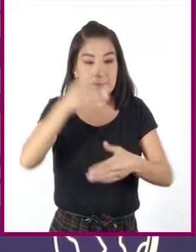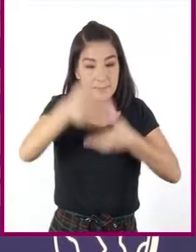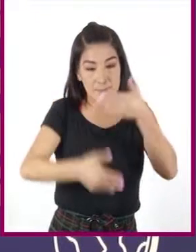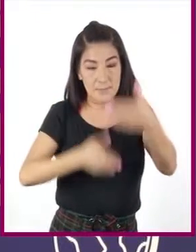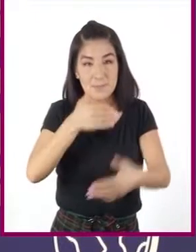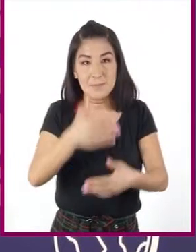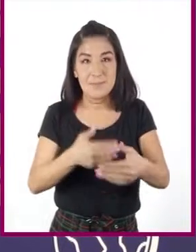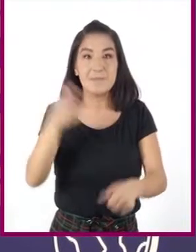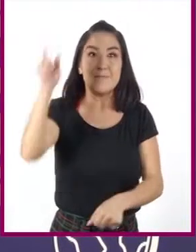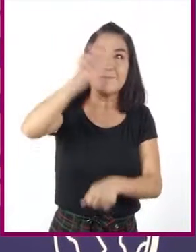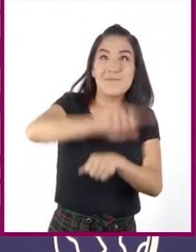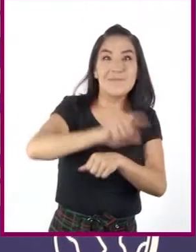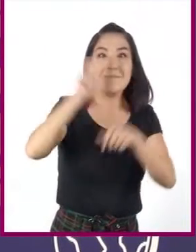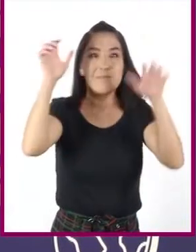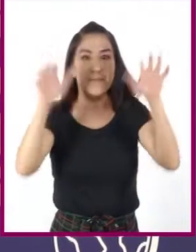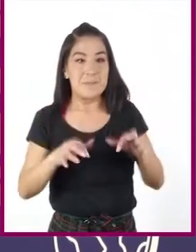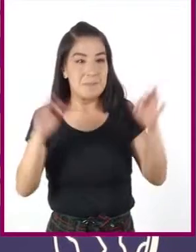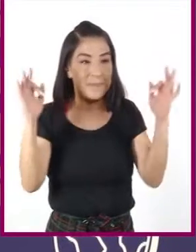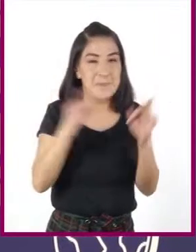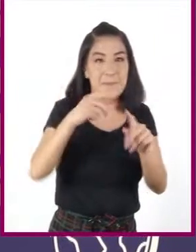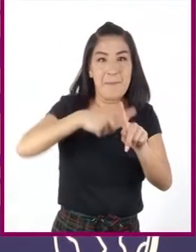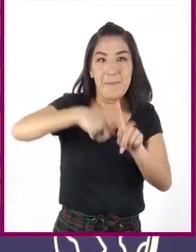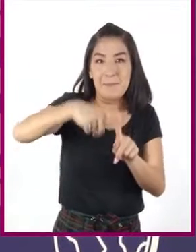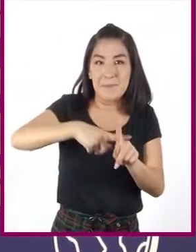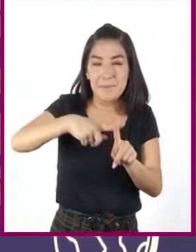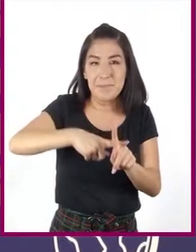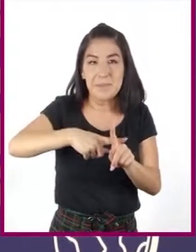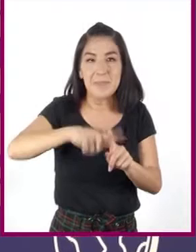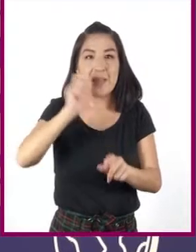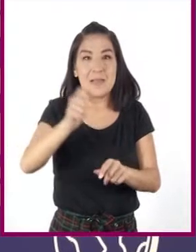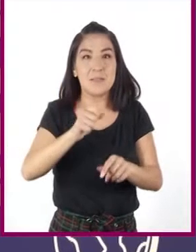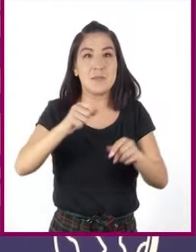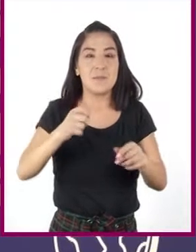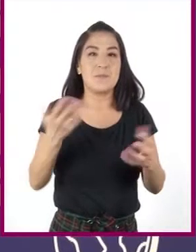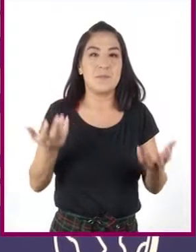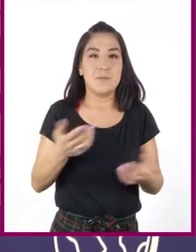los elementos del clima, como la temperatura, la